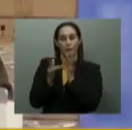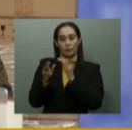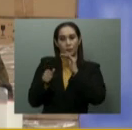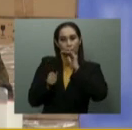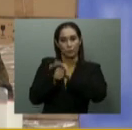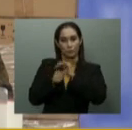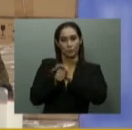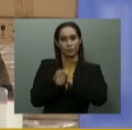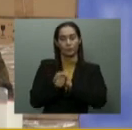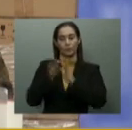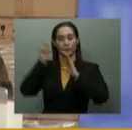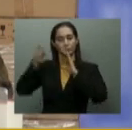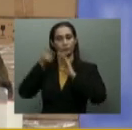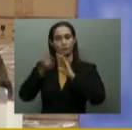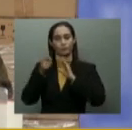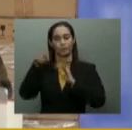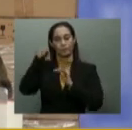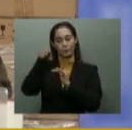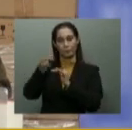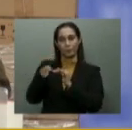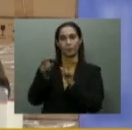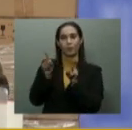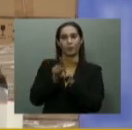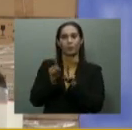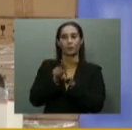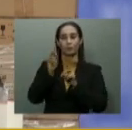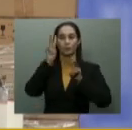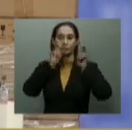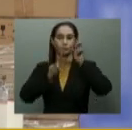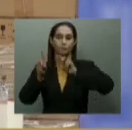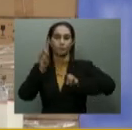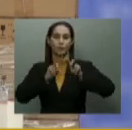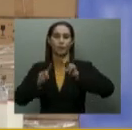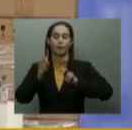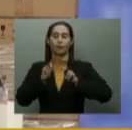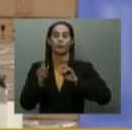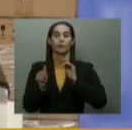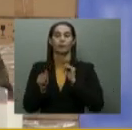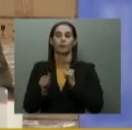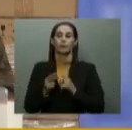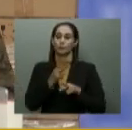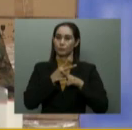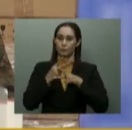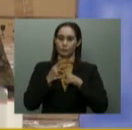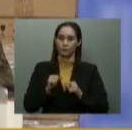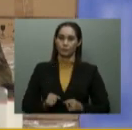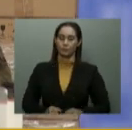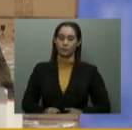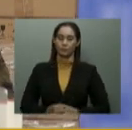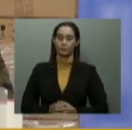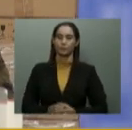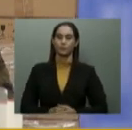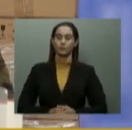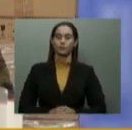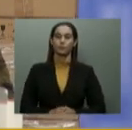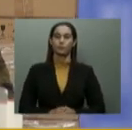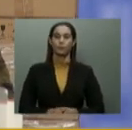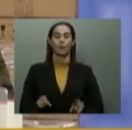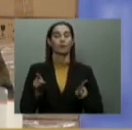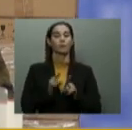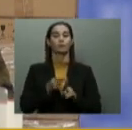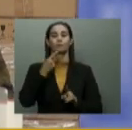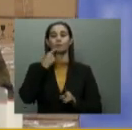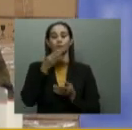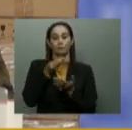meses y años no sólo usted y han visto que para ponerle esposa a un ciudadano aparecen cuatro y cinco policías a